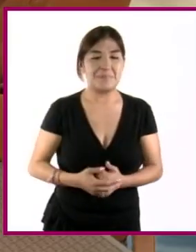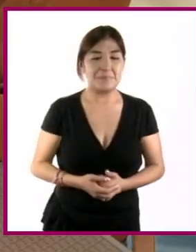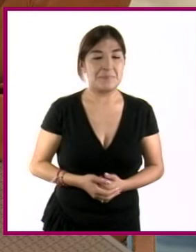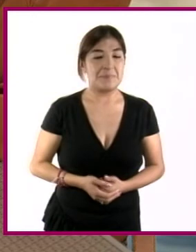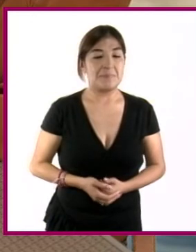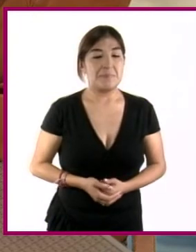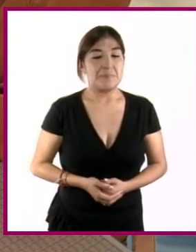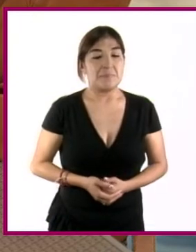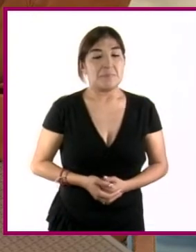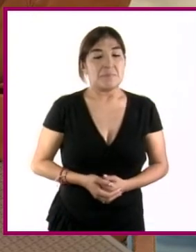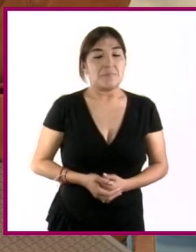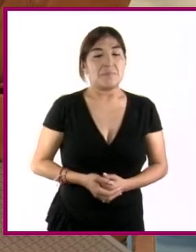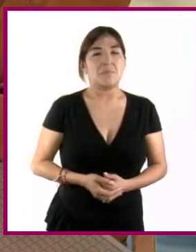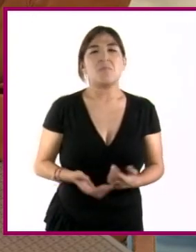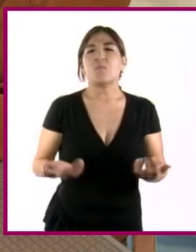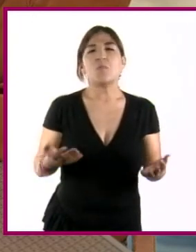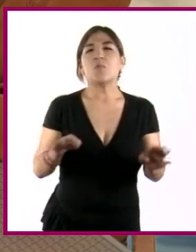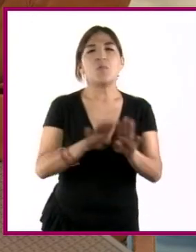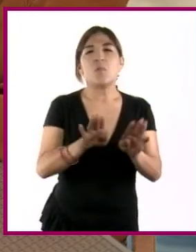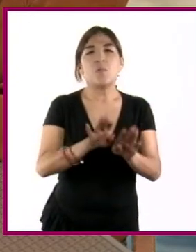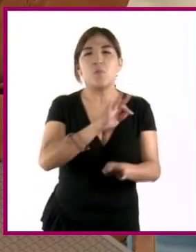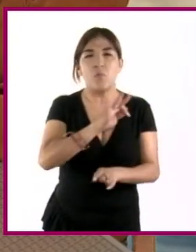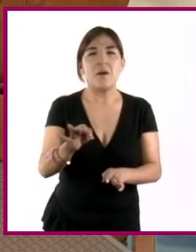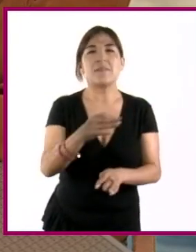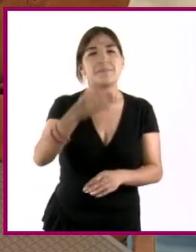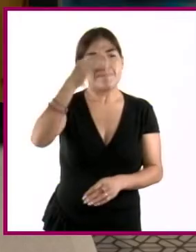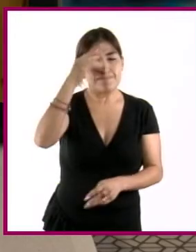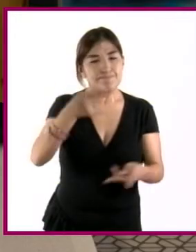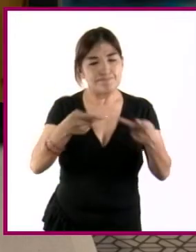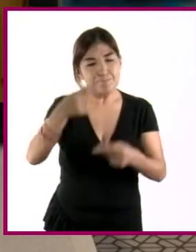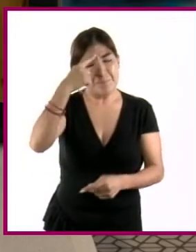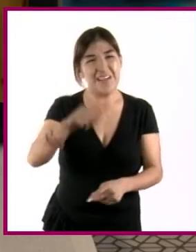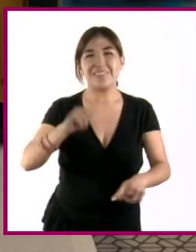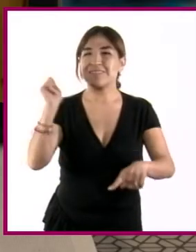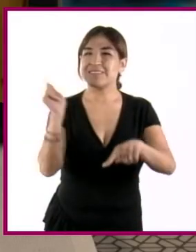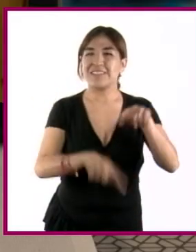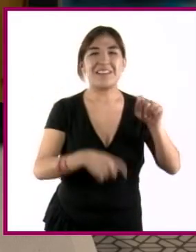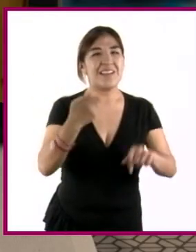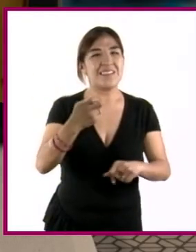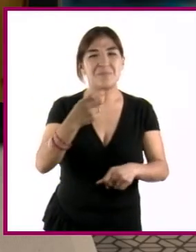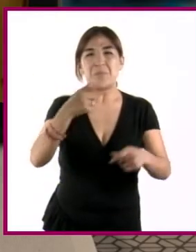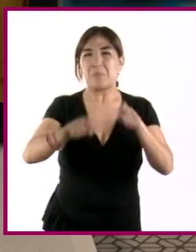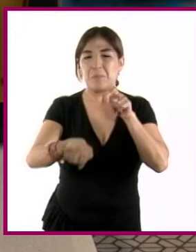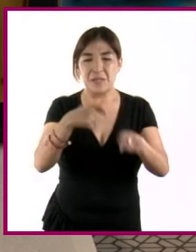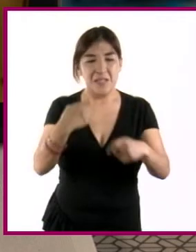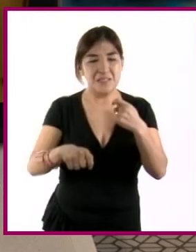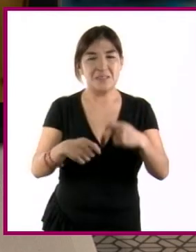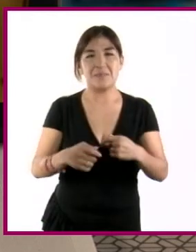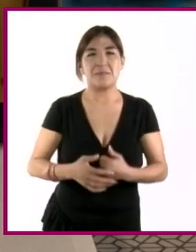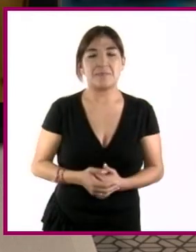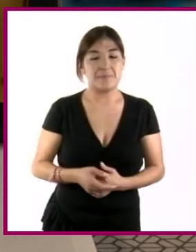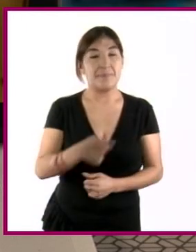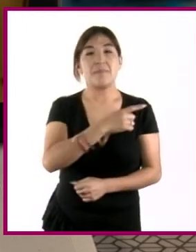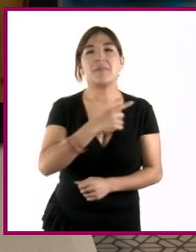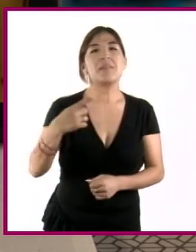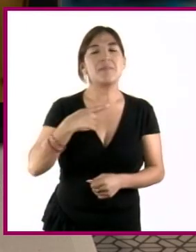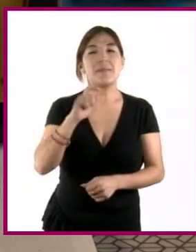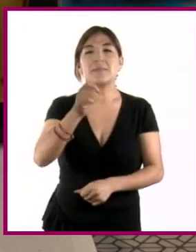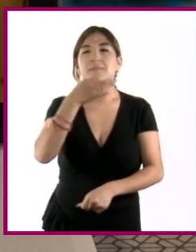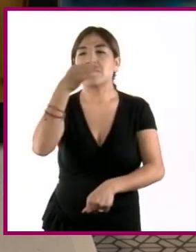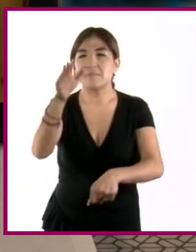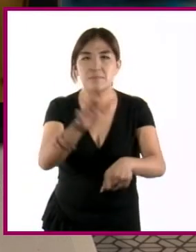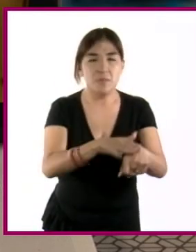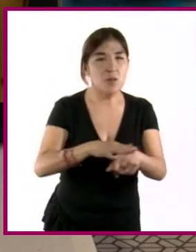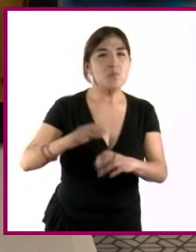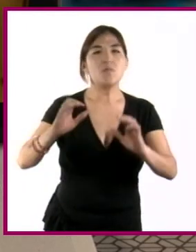inmediatas para revertir el daño al medio ambiente por el plástico? Ante esto, la acción más importante es la prevención. Y